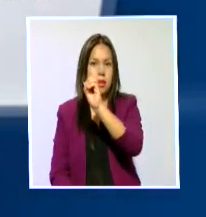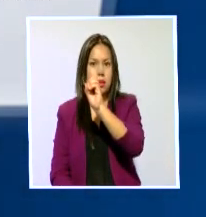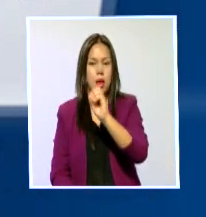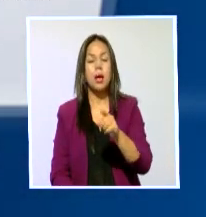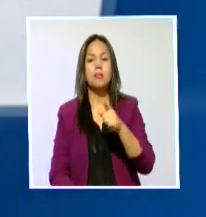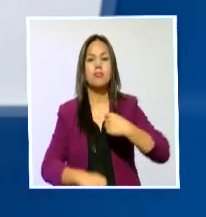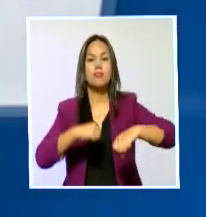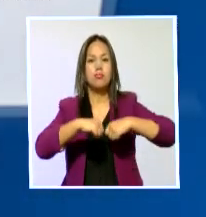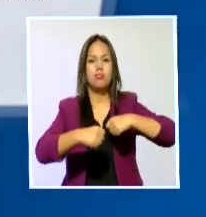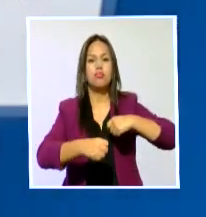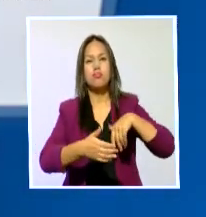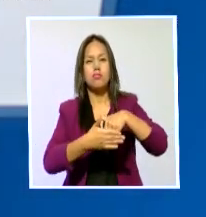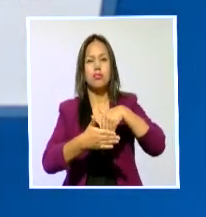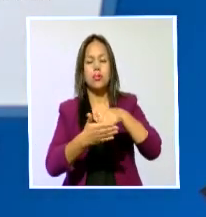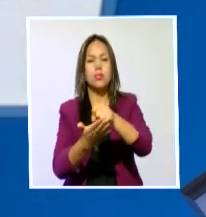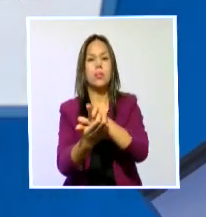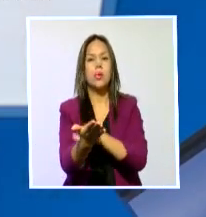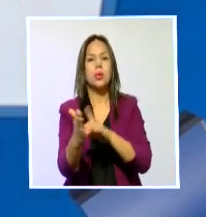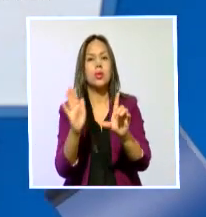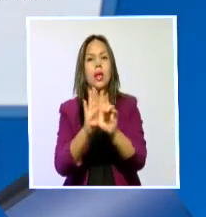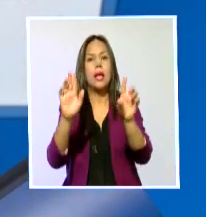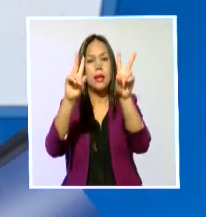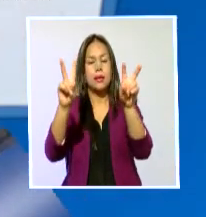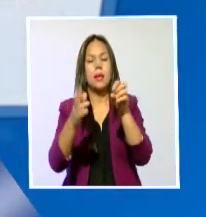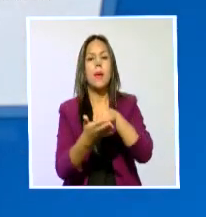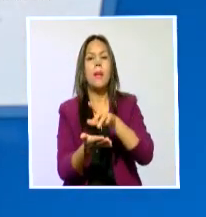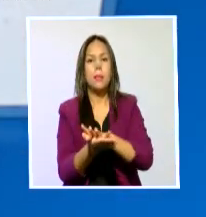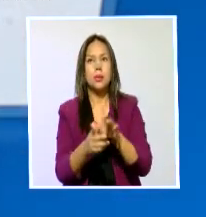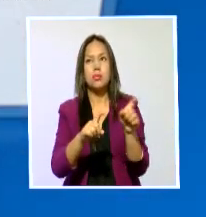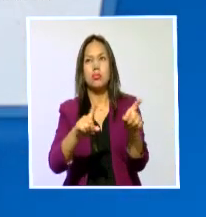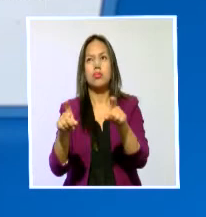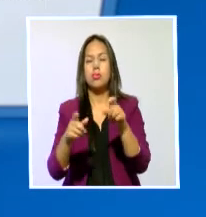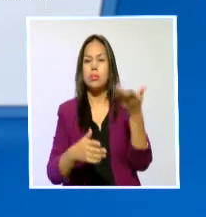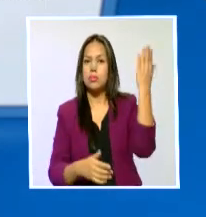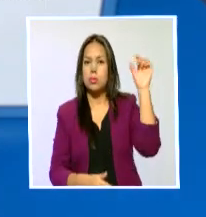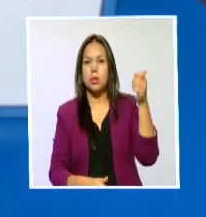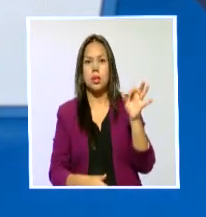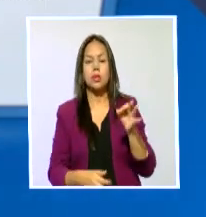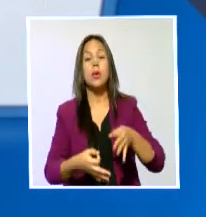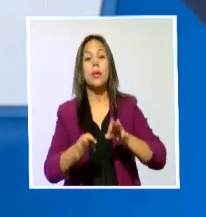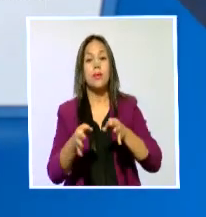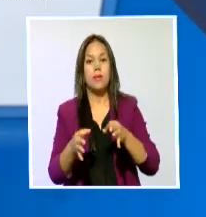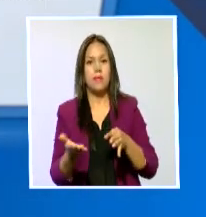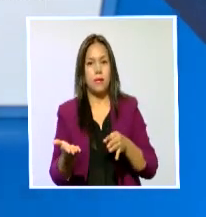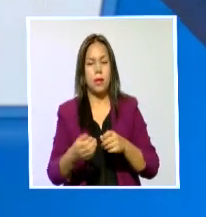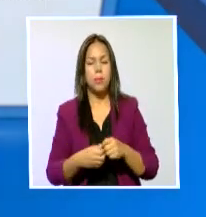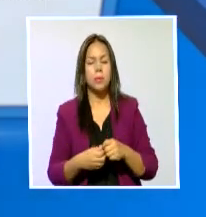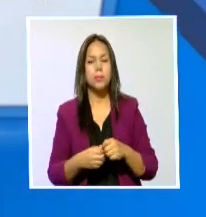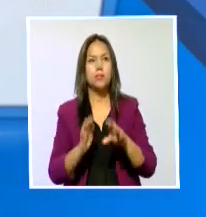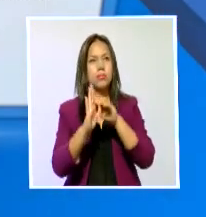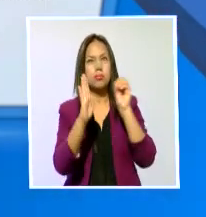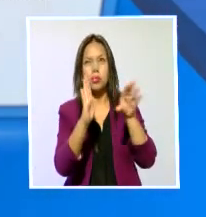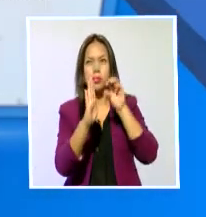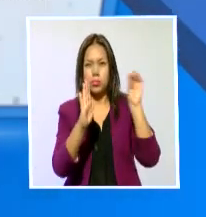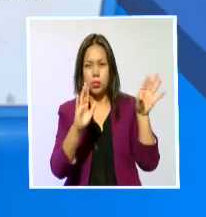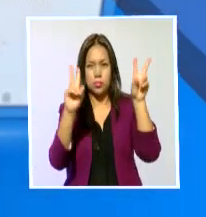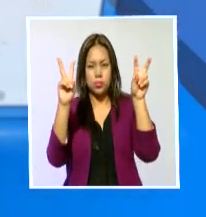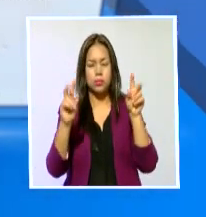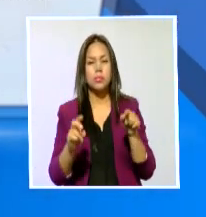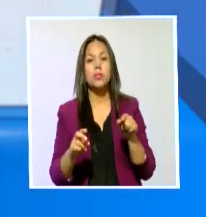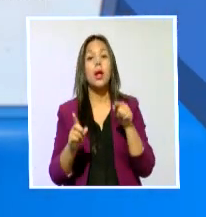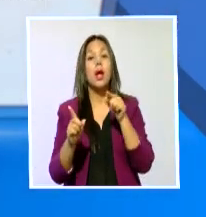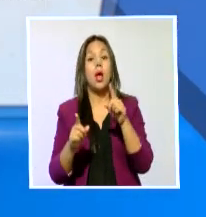trámite de la objeción parcial al proyecto de ley orgánica para la aplicación de la consulta popular efectuada el 19 de febrero pasado. A